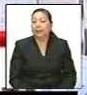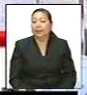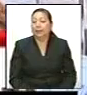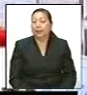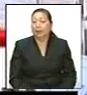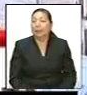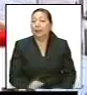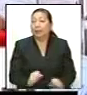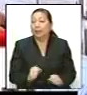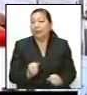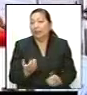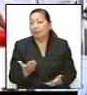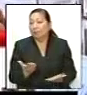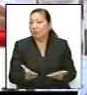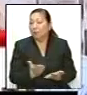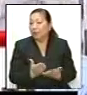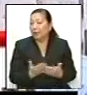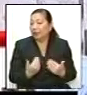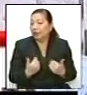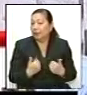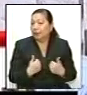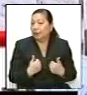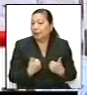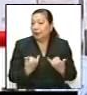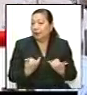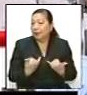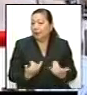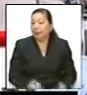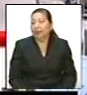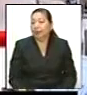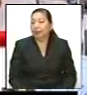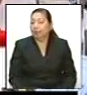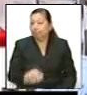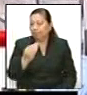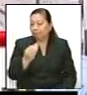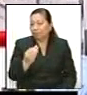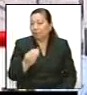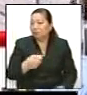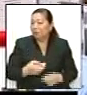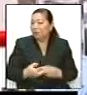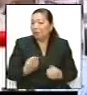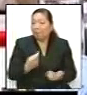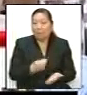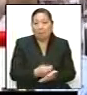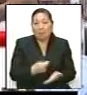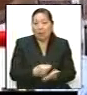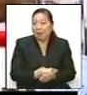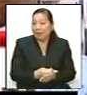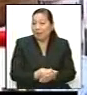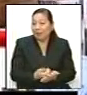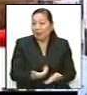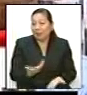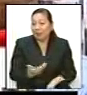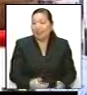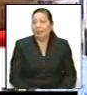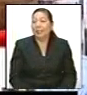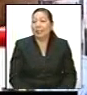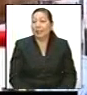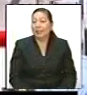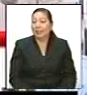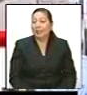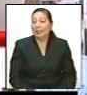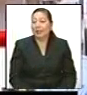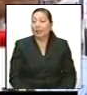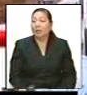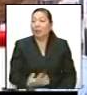así evitaríamos tener una carga ahí que es realmente improductiva, pagando dinero y, como